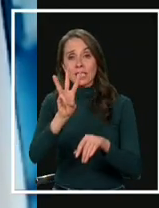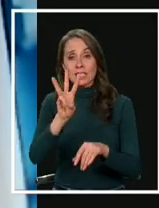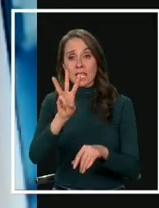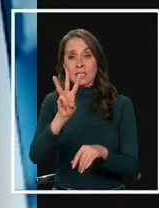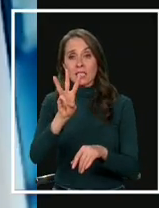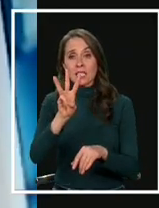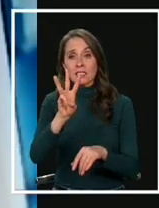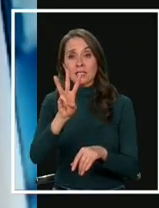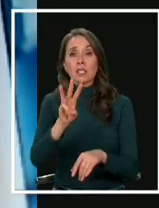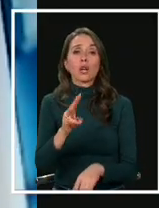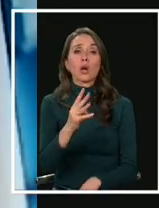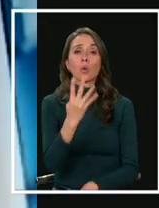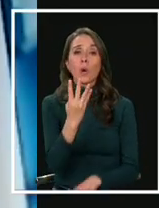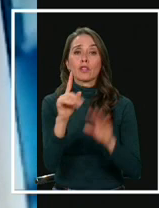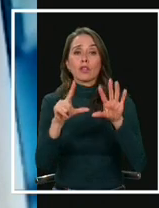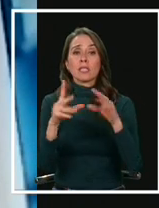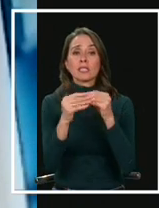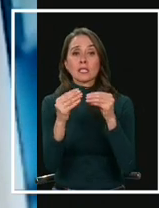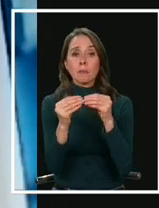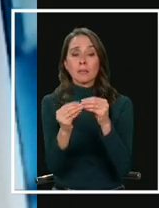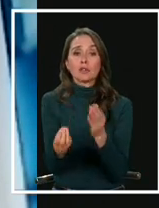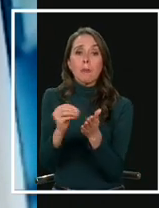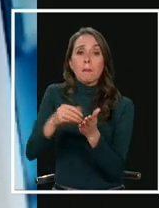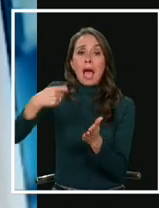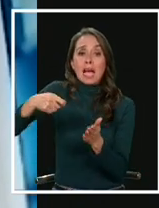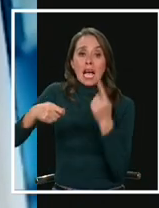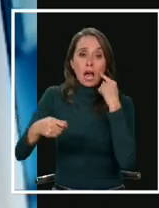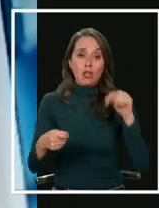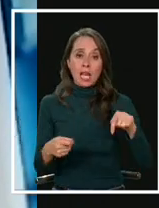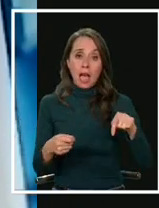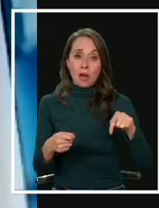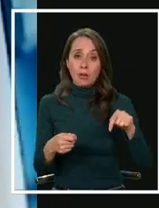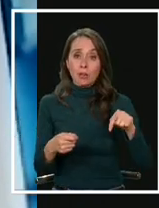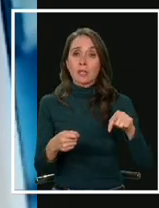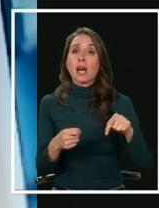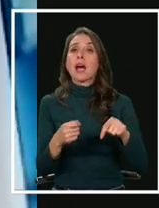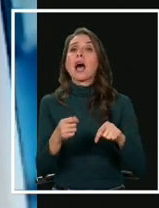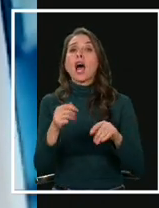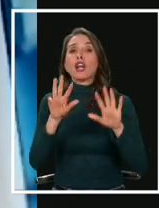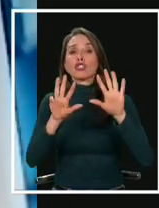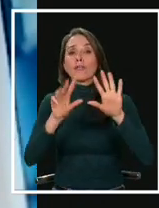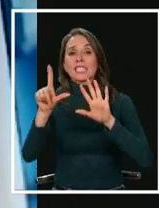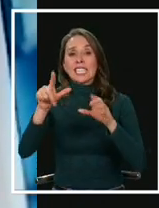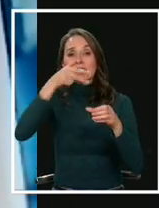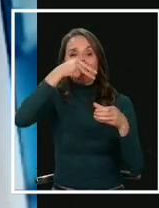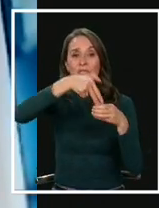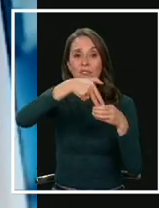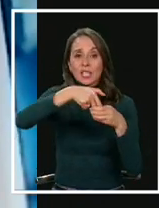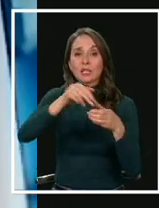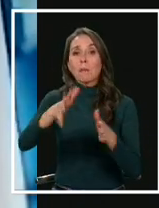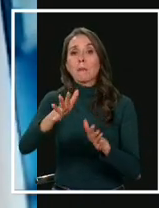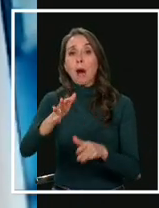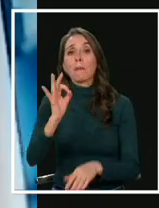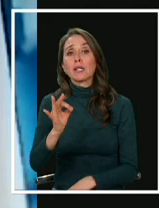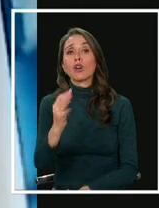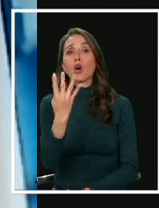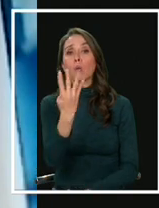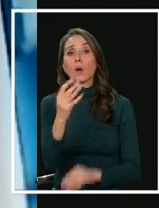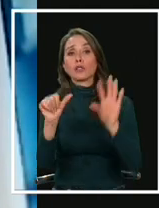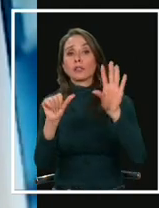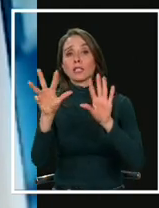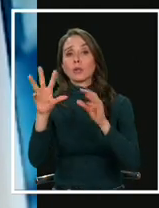sería aproximadamente 417 pesos más de lo que es hoy para gasolina 97 estaríamos hablando de aproximadamente